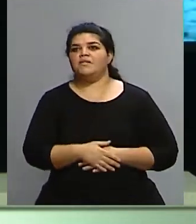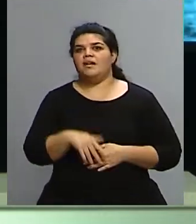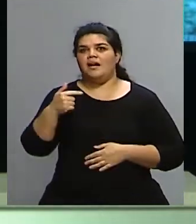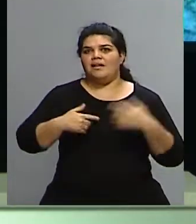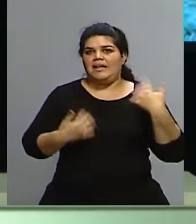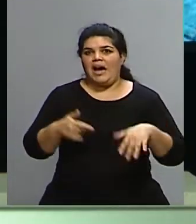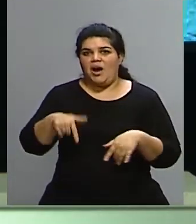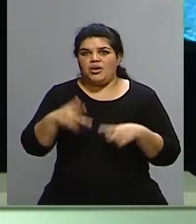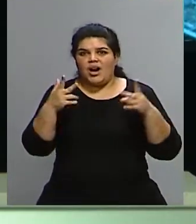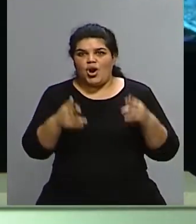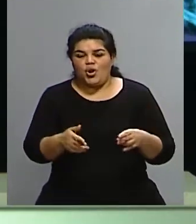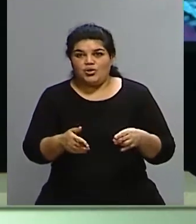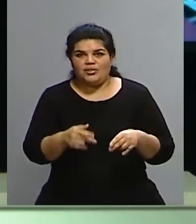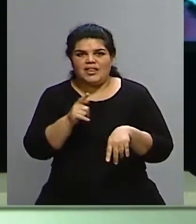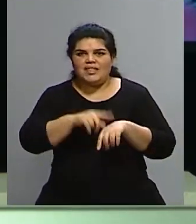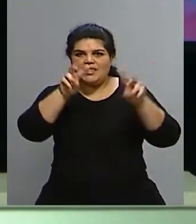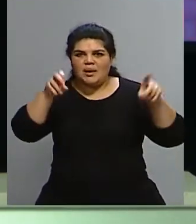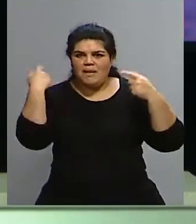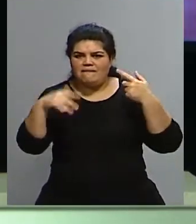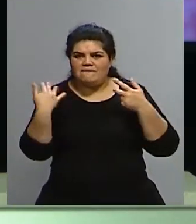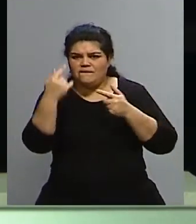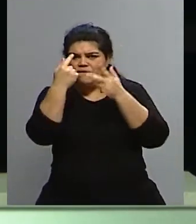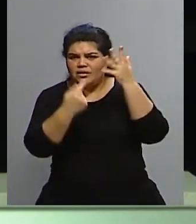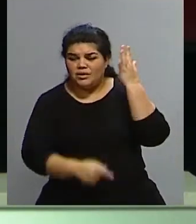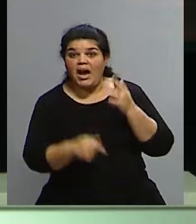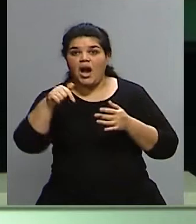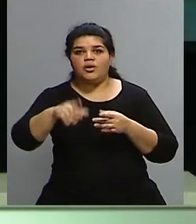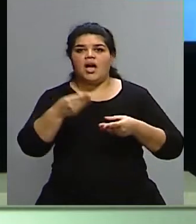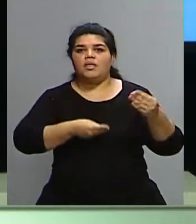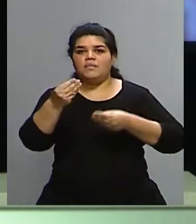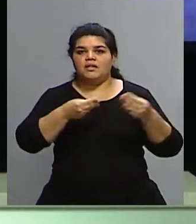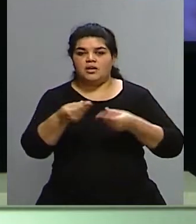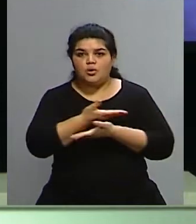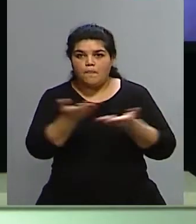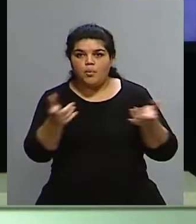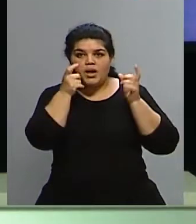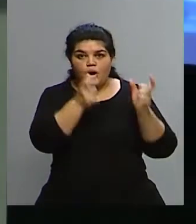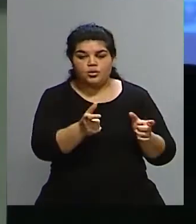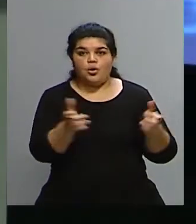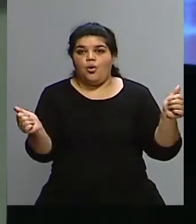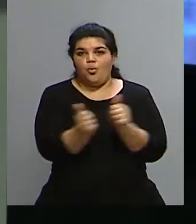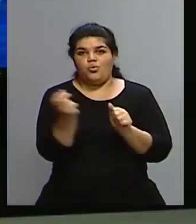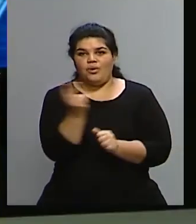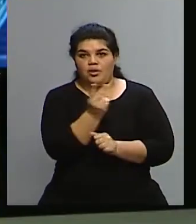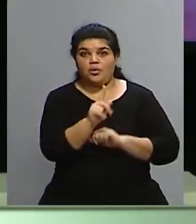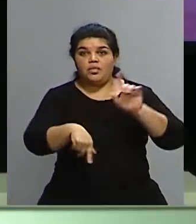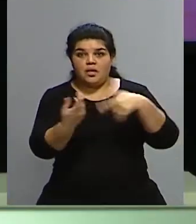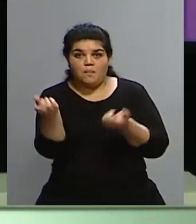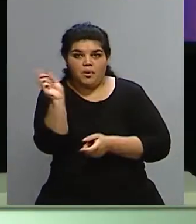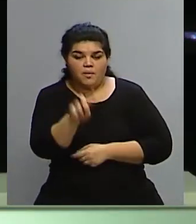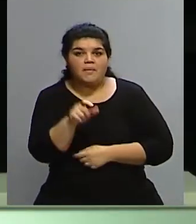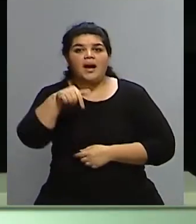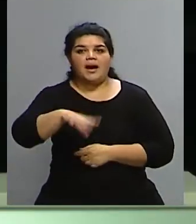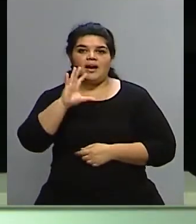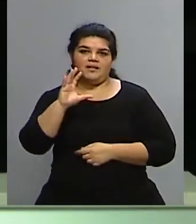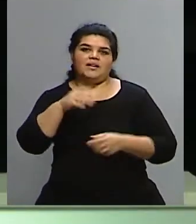porque realmente es muy amplio e interesante. Estamos hablando de administración pública y control con Víctor Di Blasi y Graciela Salvo. Ya regresamos, estamos